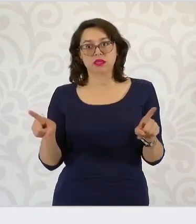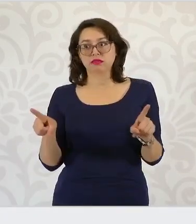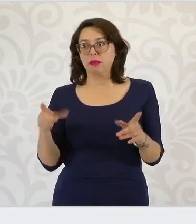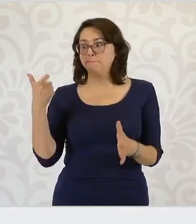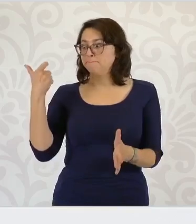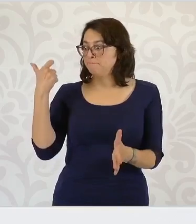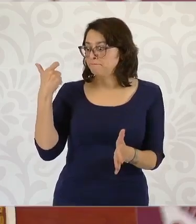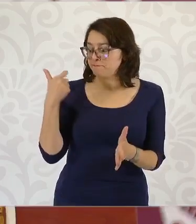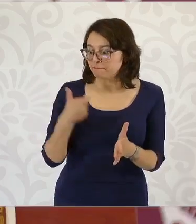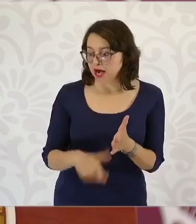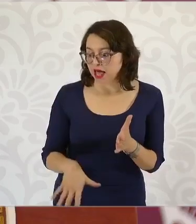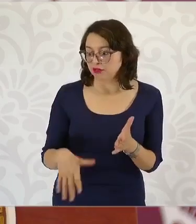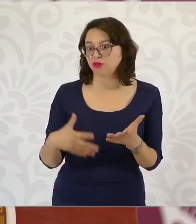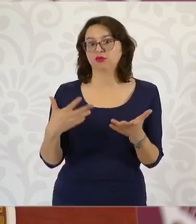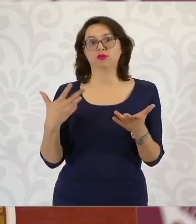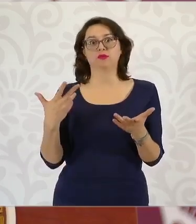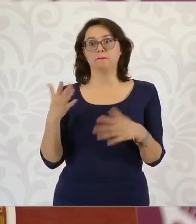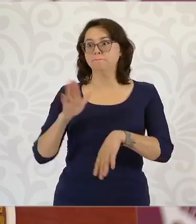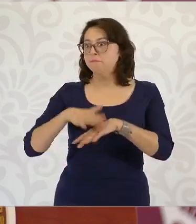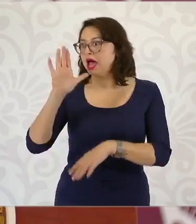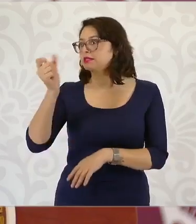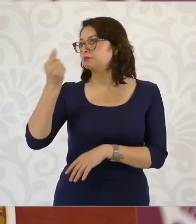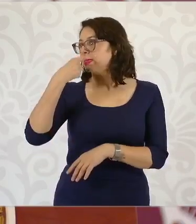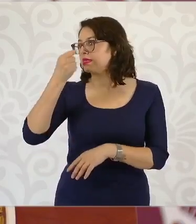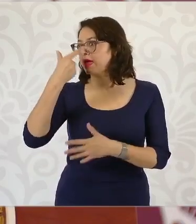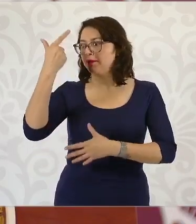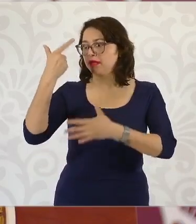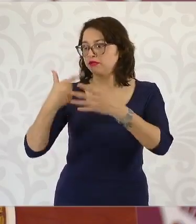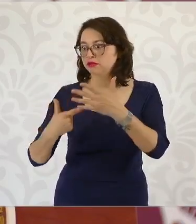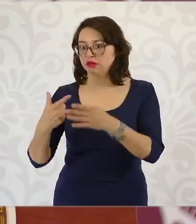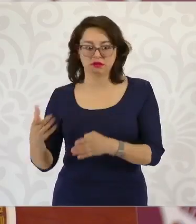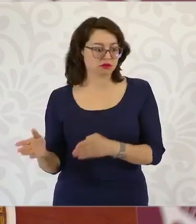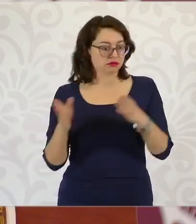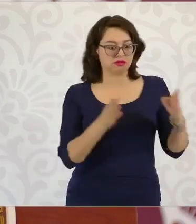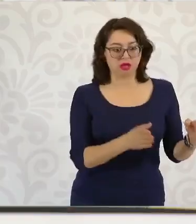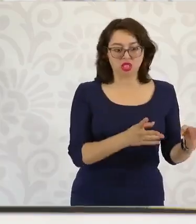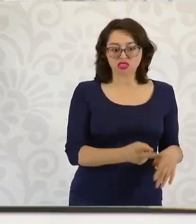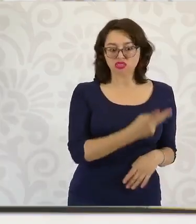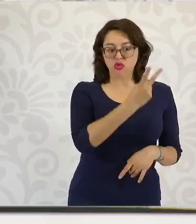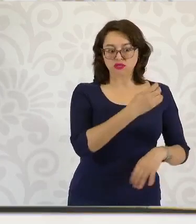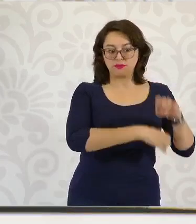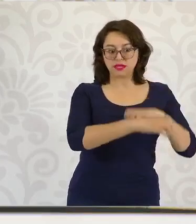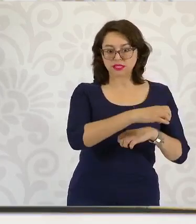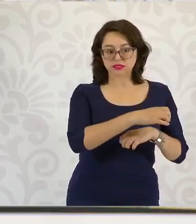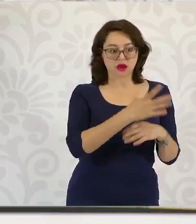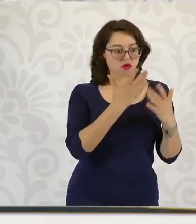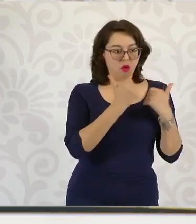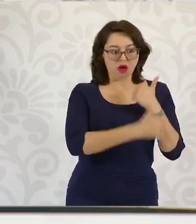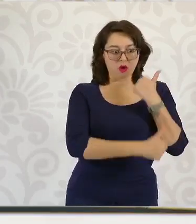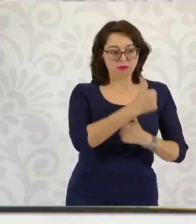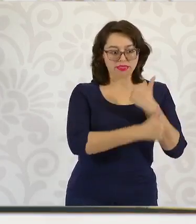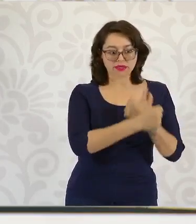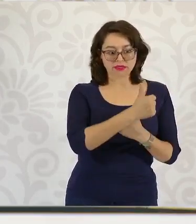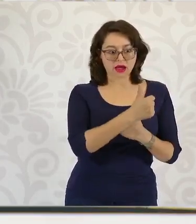Porque cuando no hay competencia y hay unas cuantas empresas que se dedican a eso y solo se les compra a esas